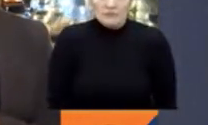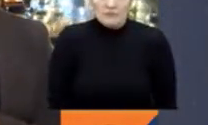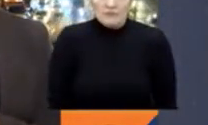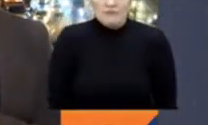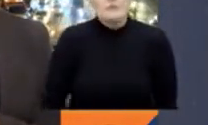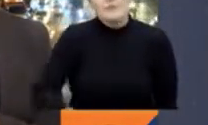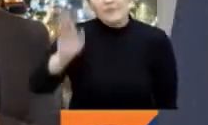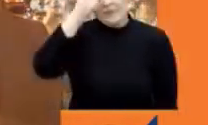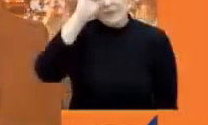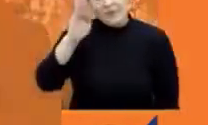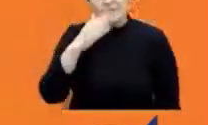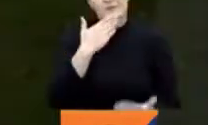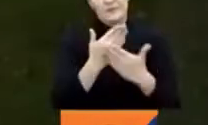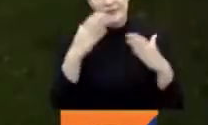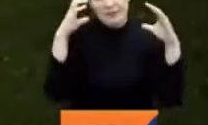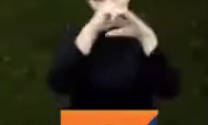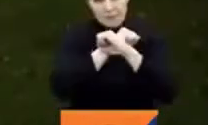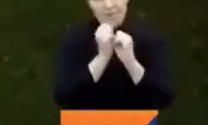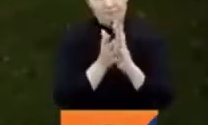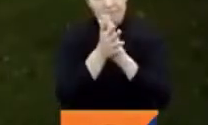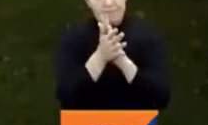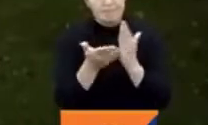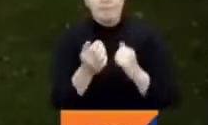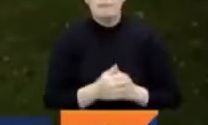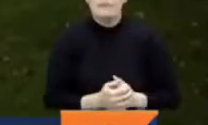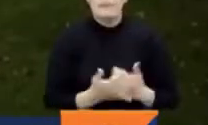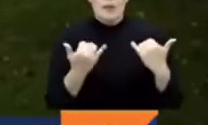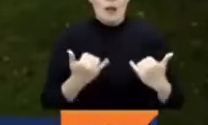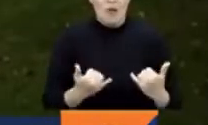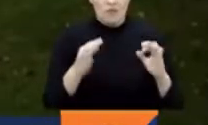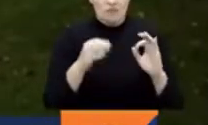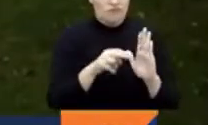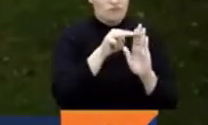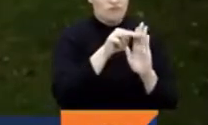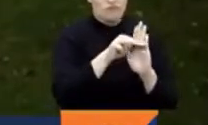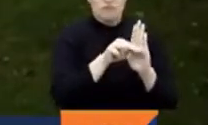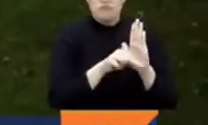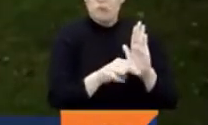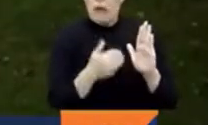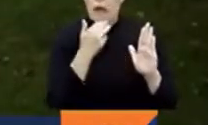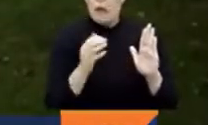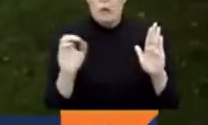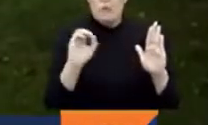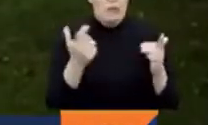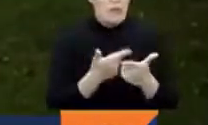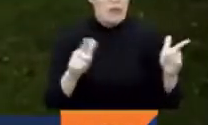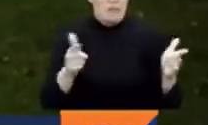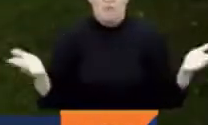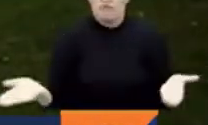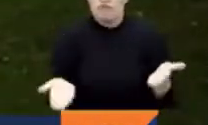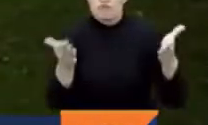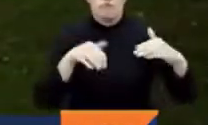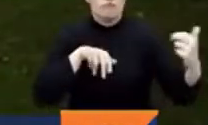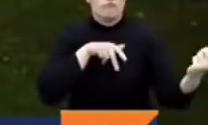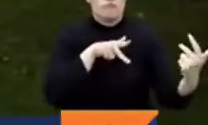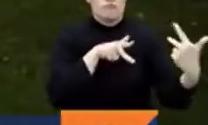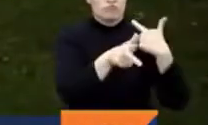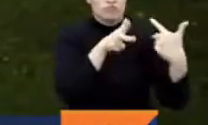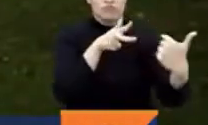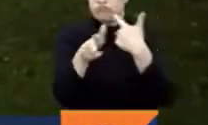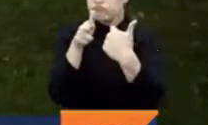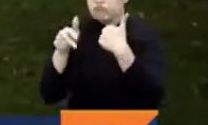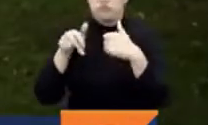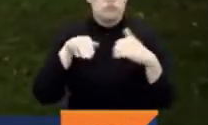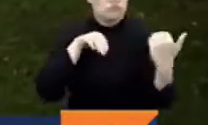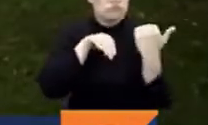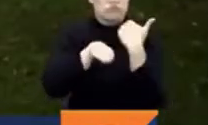Hola, Daniela. Muy buenas noches. Pues bien, en estos momentos no hay restricciones por parte de las autoridades. Hay libre tránsito por las carreteras del Valle del